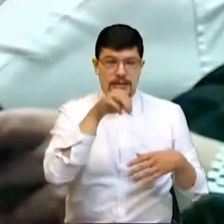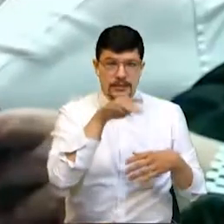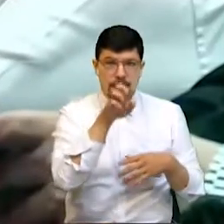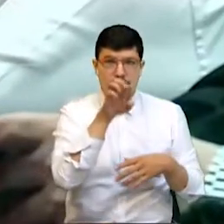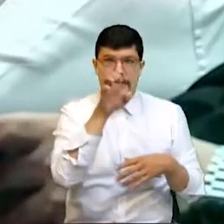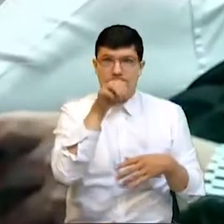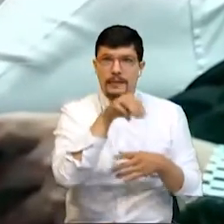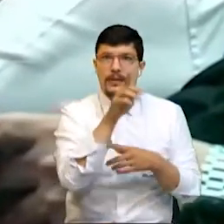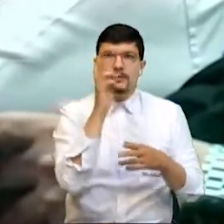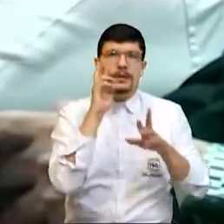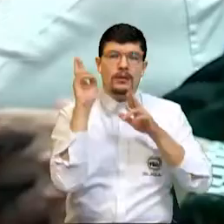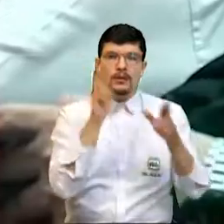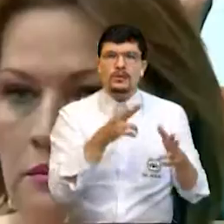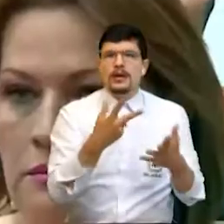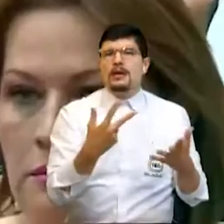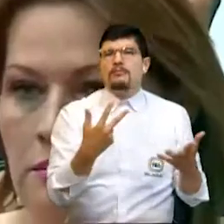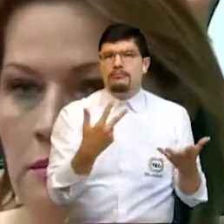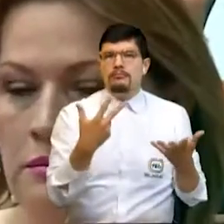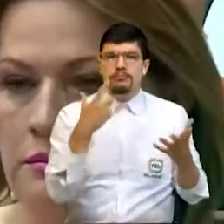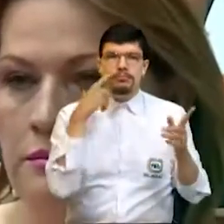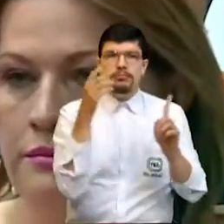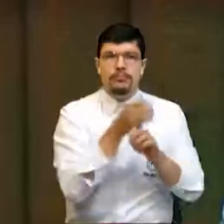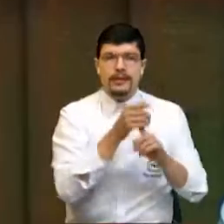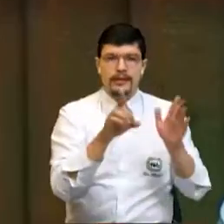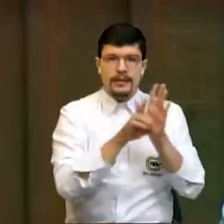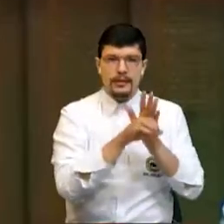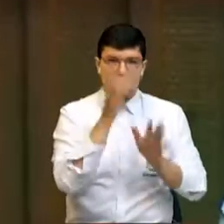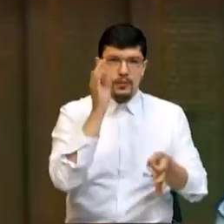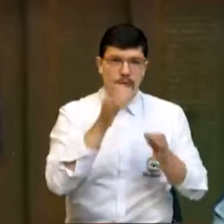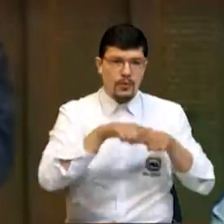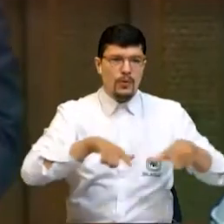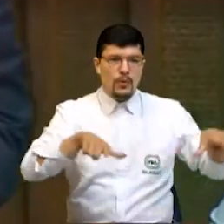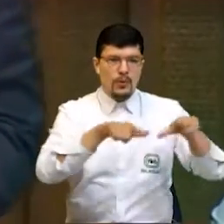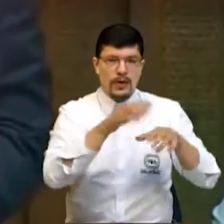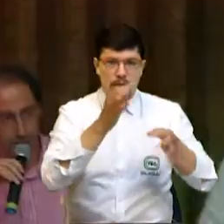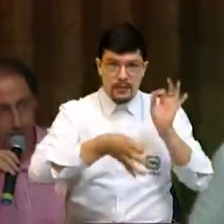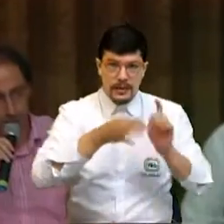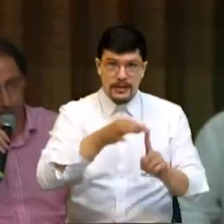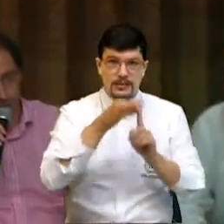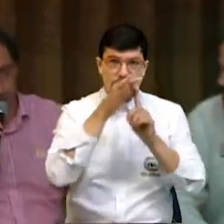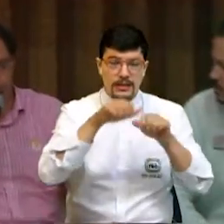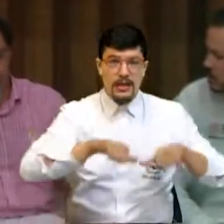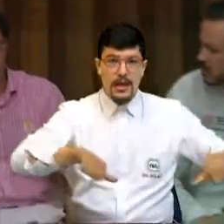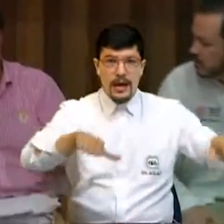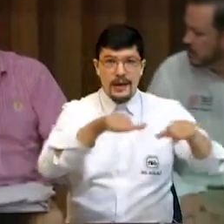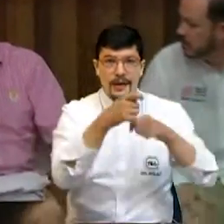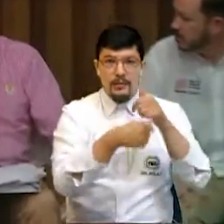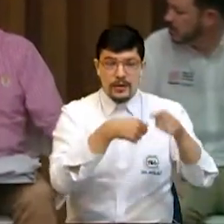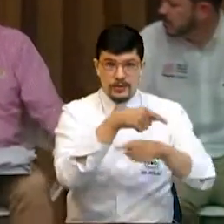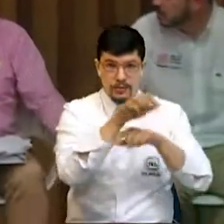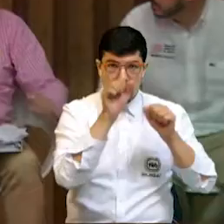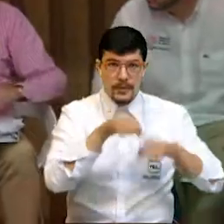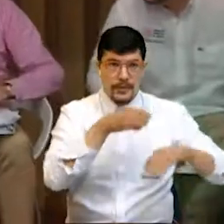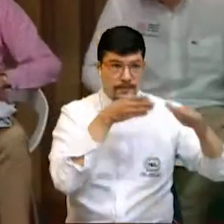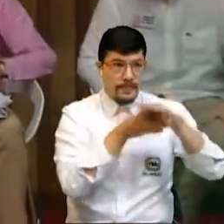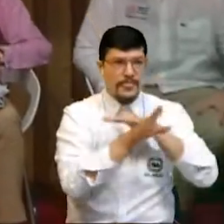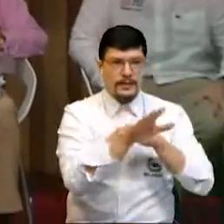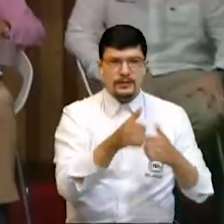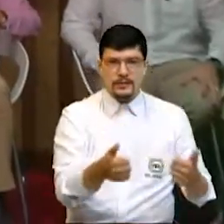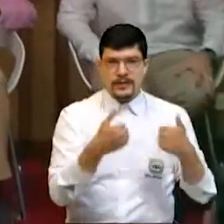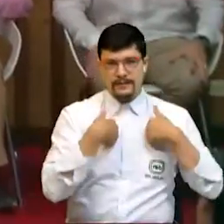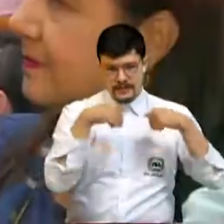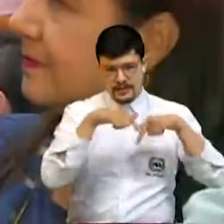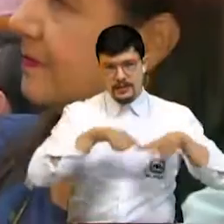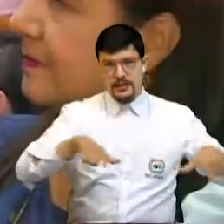que están estudiando los alcances jurídicos del decreto de zonas especiales sociales económicas para determinar si pueden acceder a los beneficios de